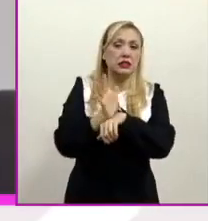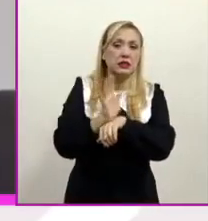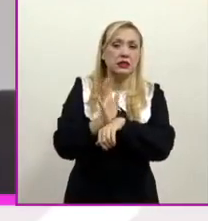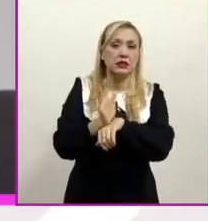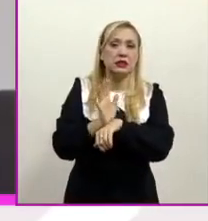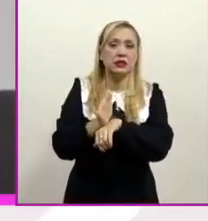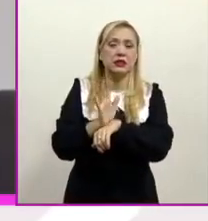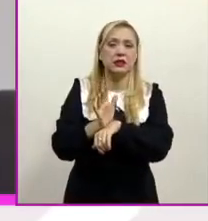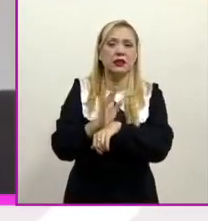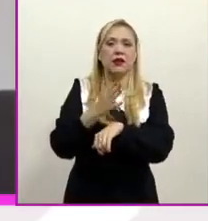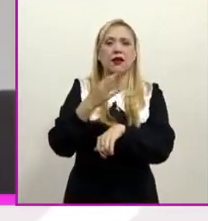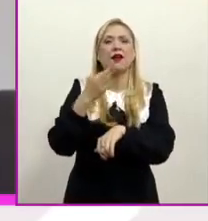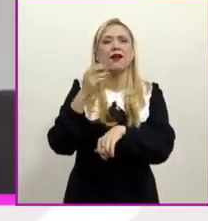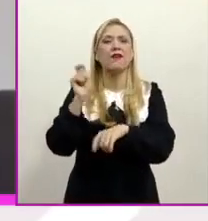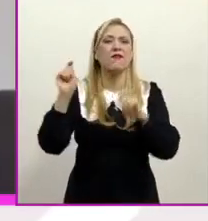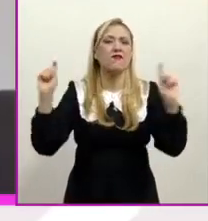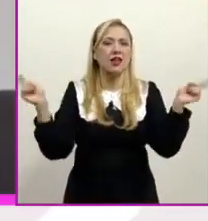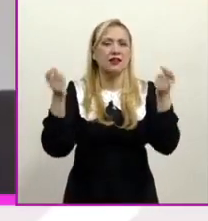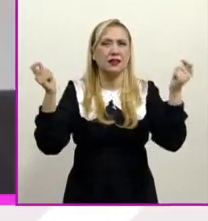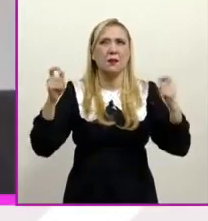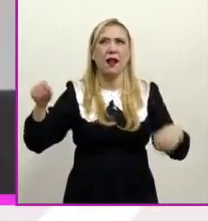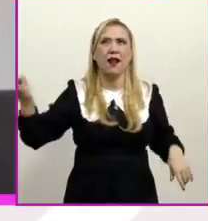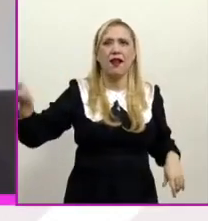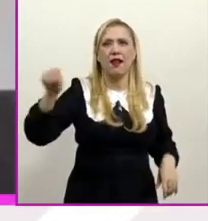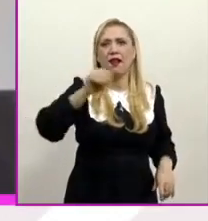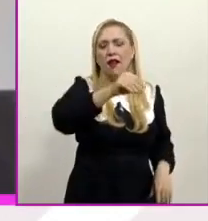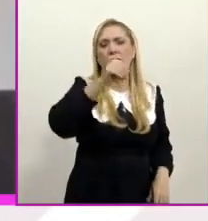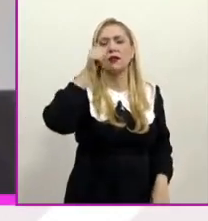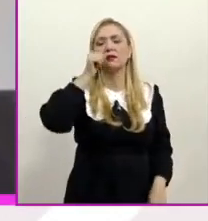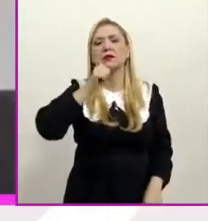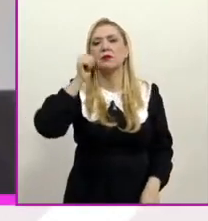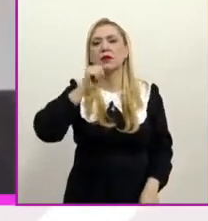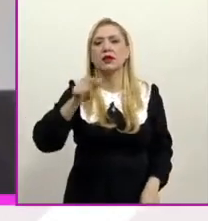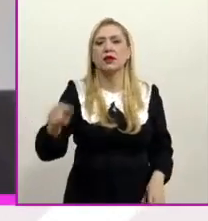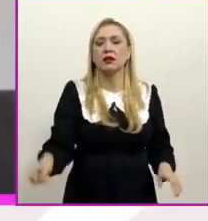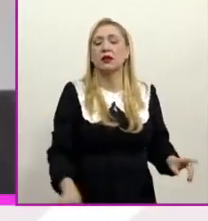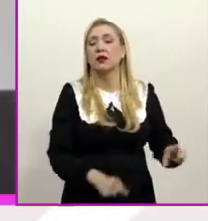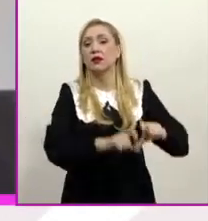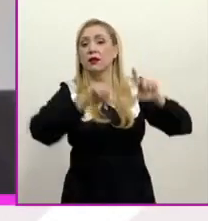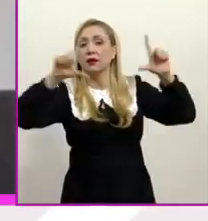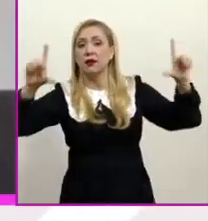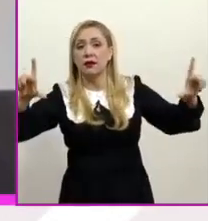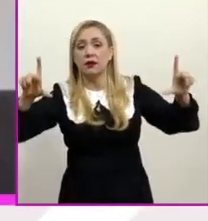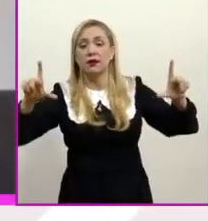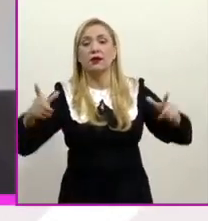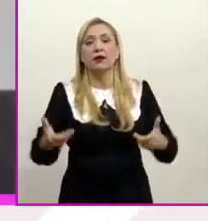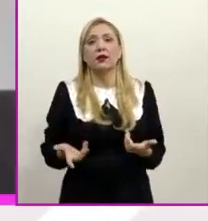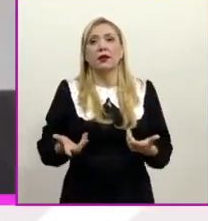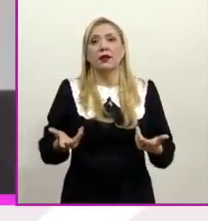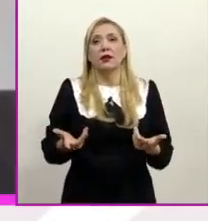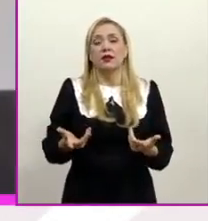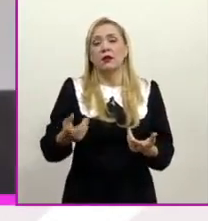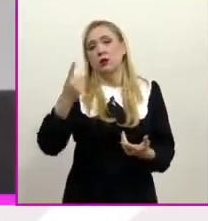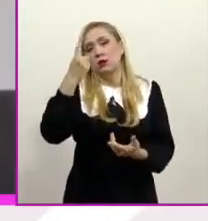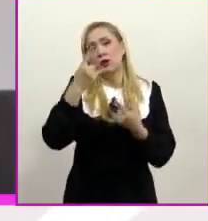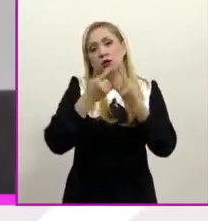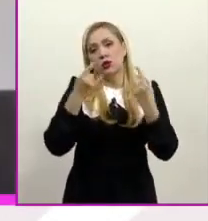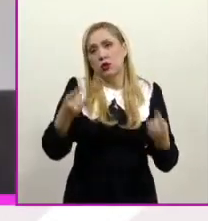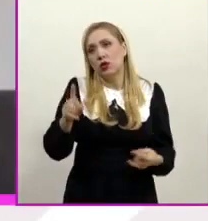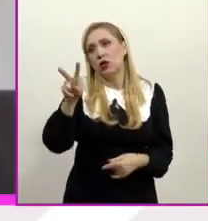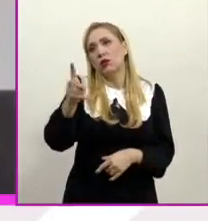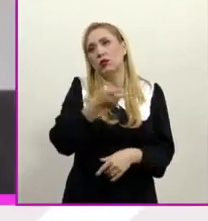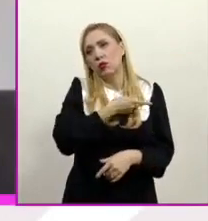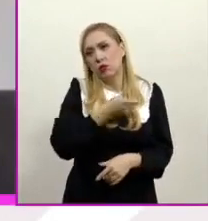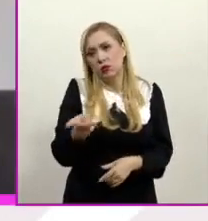los festivales. Estas historias que estamos contando cuentan una sola historia de precarización,